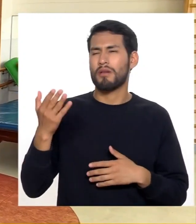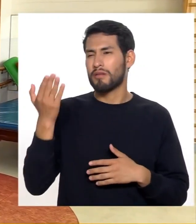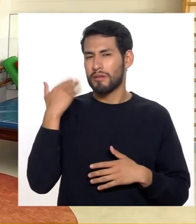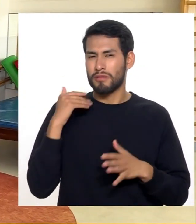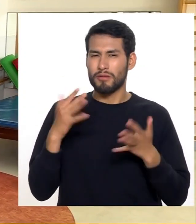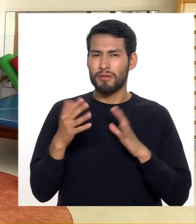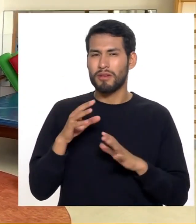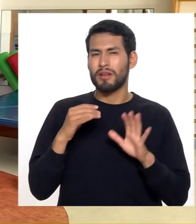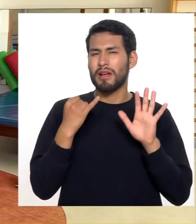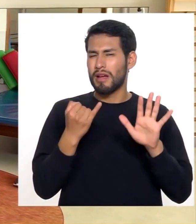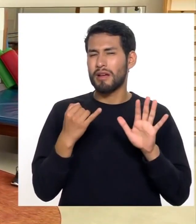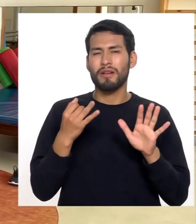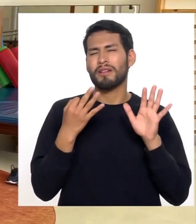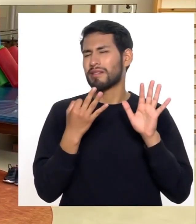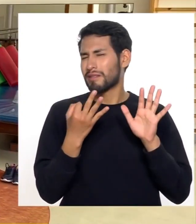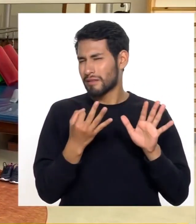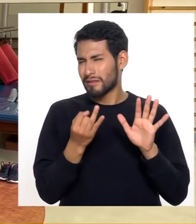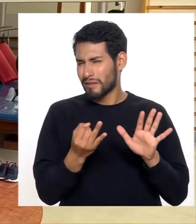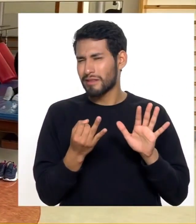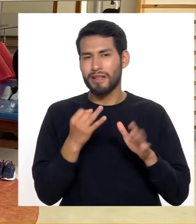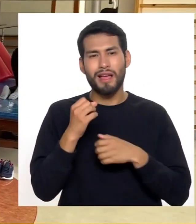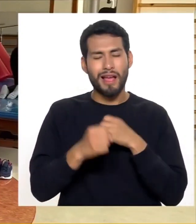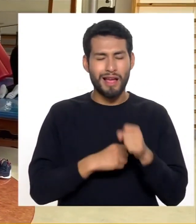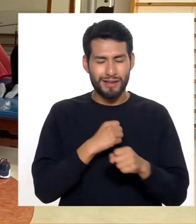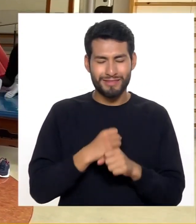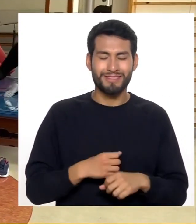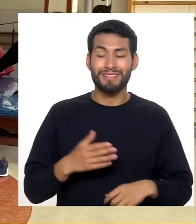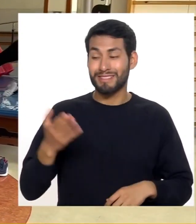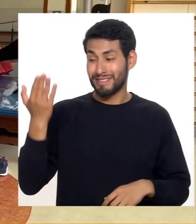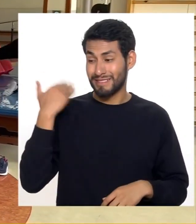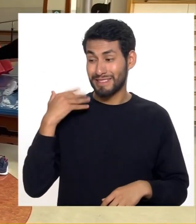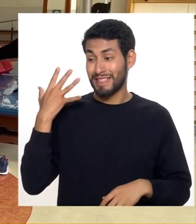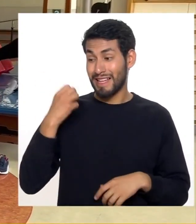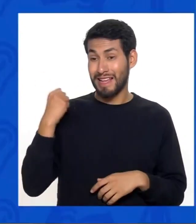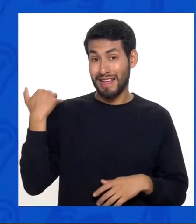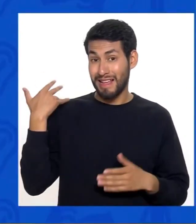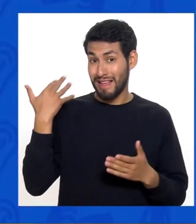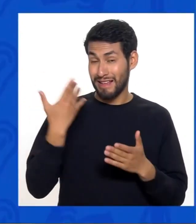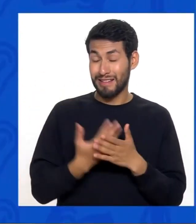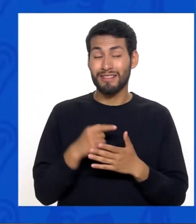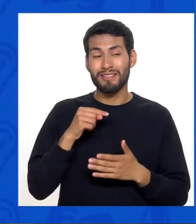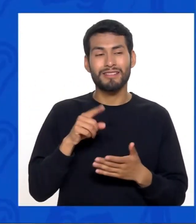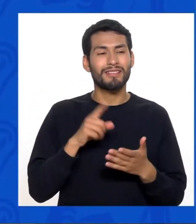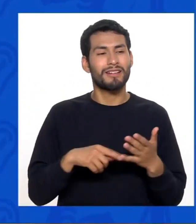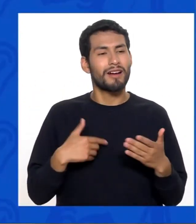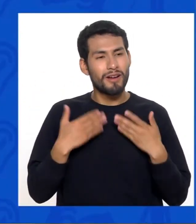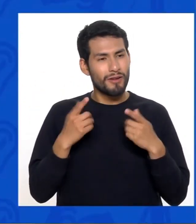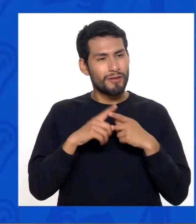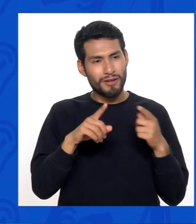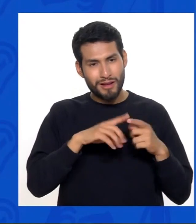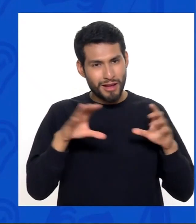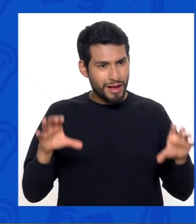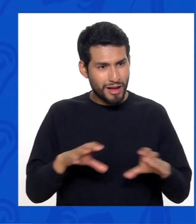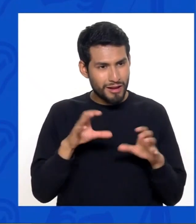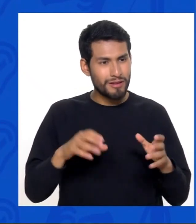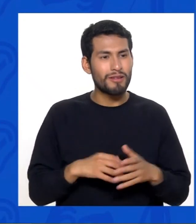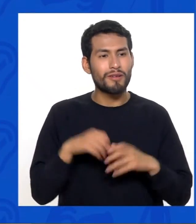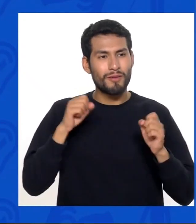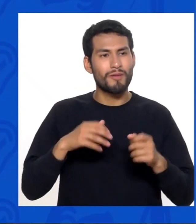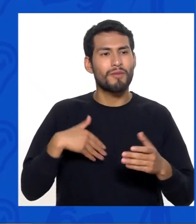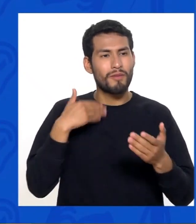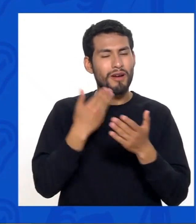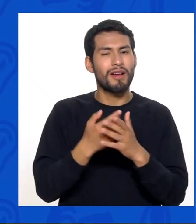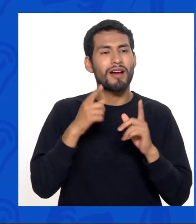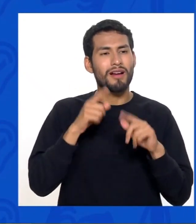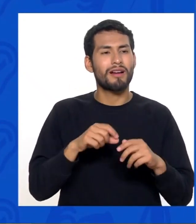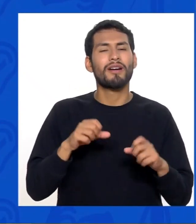hace aproximadamente 6 a 7 años. En los últimos 5 años hemos incorporado mayores actividades y el